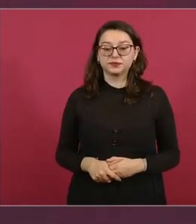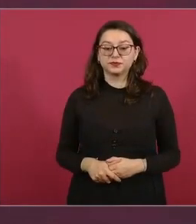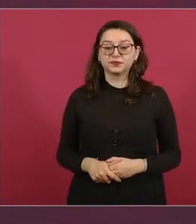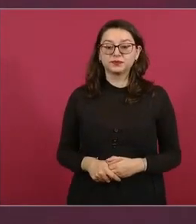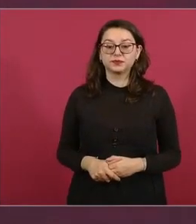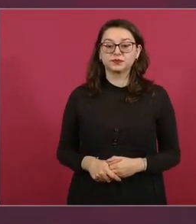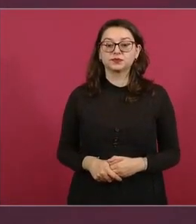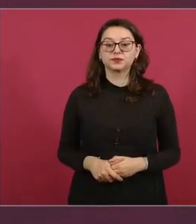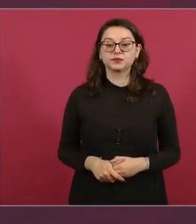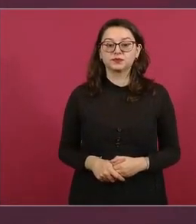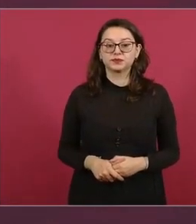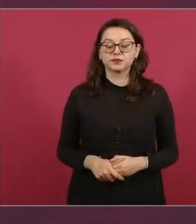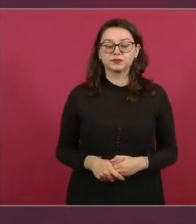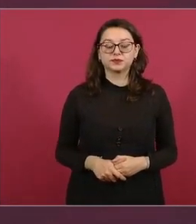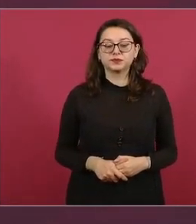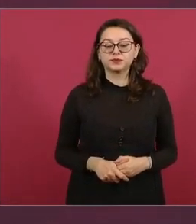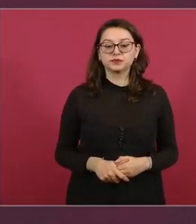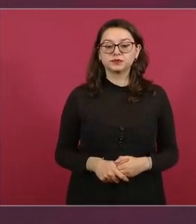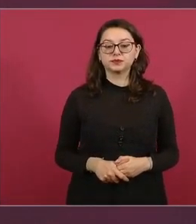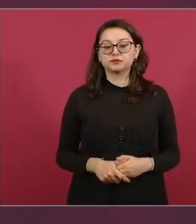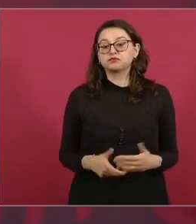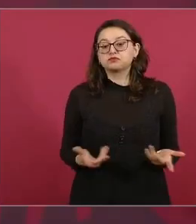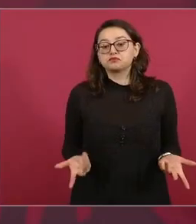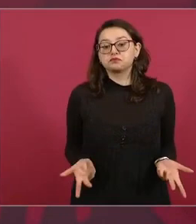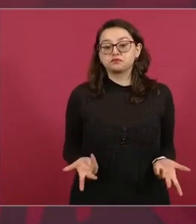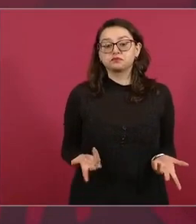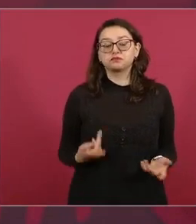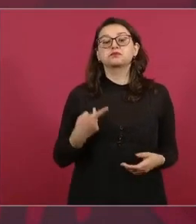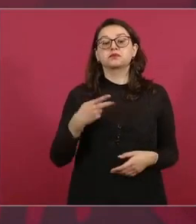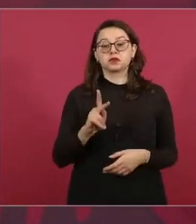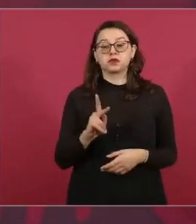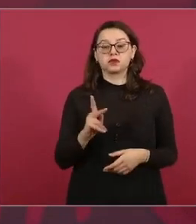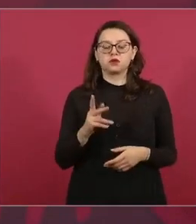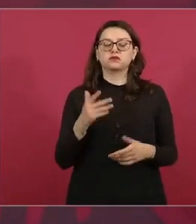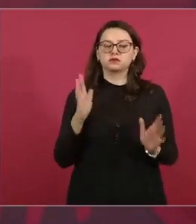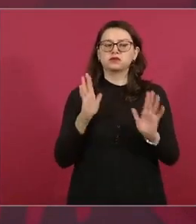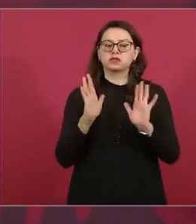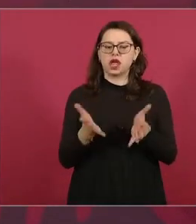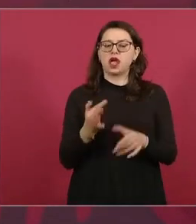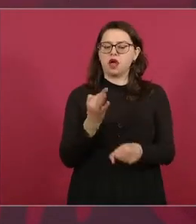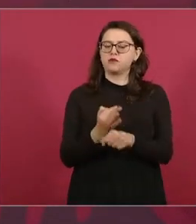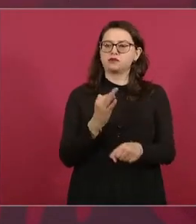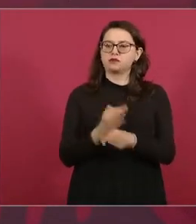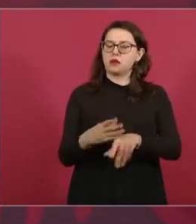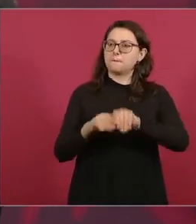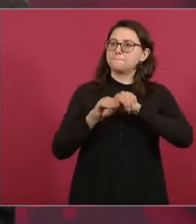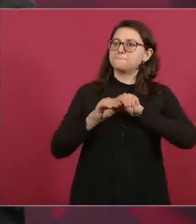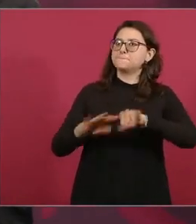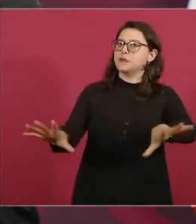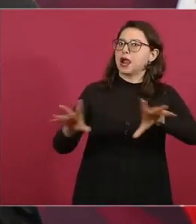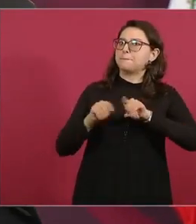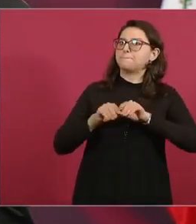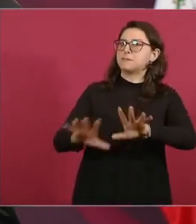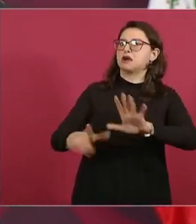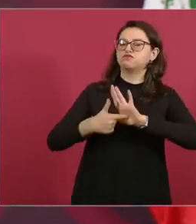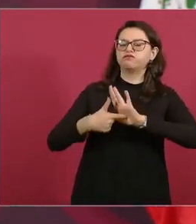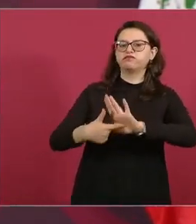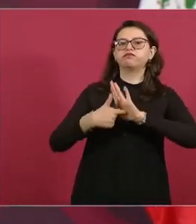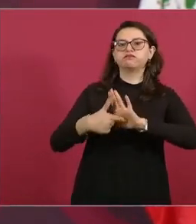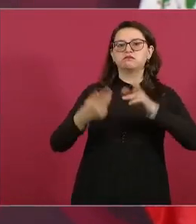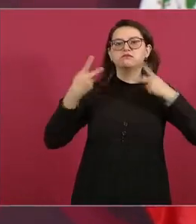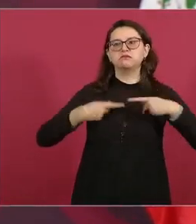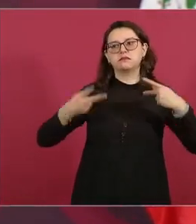sin límite de ningún tipo. Pero eso ya se está terminando. Qué bueno que hacen ustedes estas